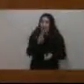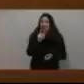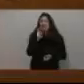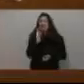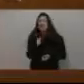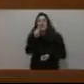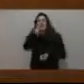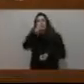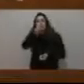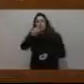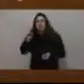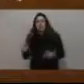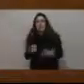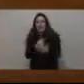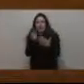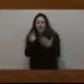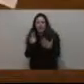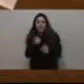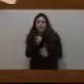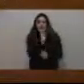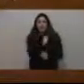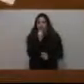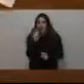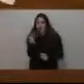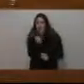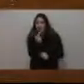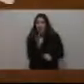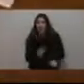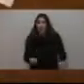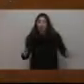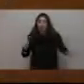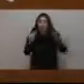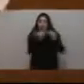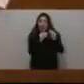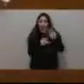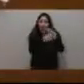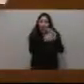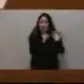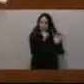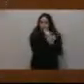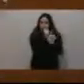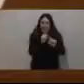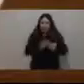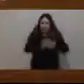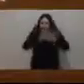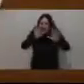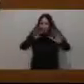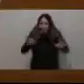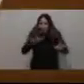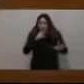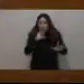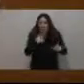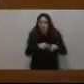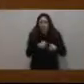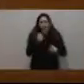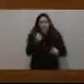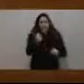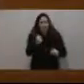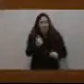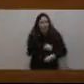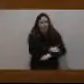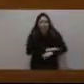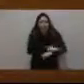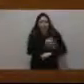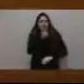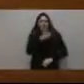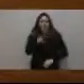2016. Y ambas sentencias dejan clara la ilegalidad existente, una ilegalidad manifiesta, un abuso de poder por parte del Gobierno socialista